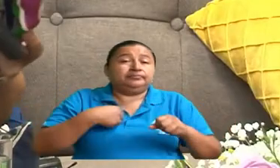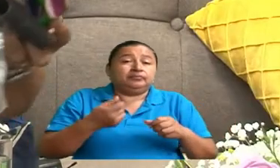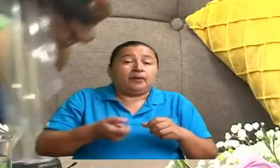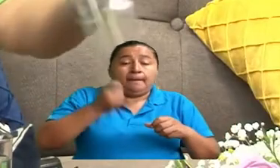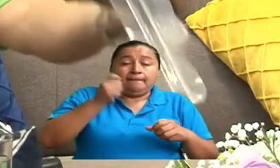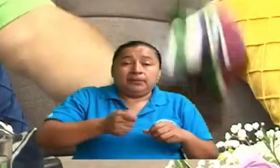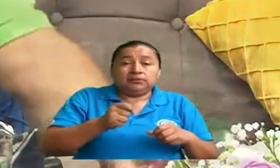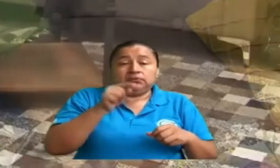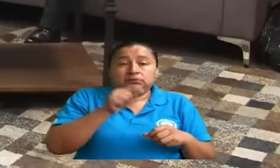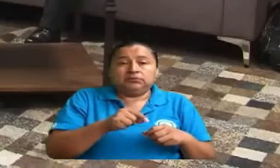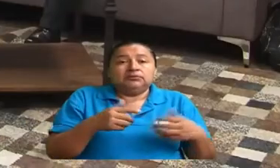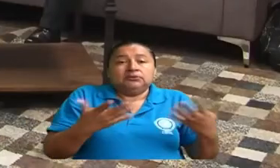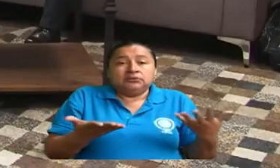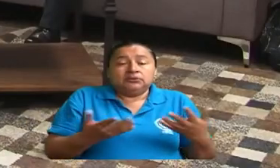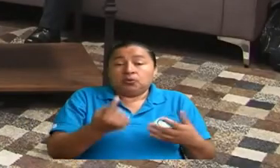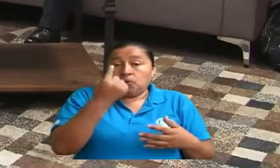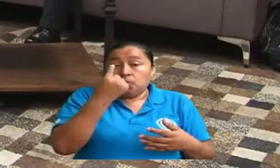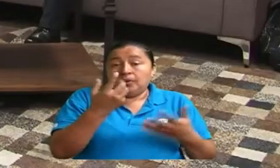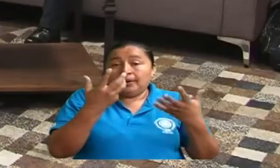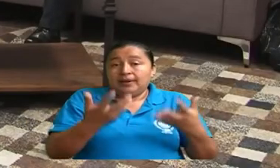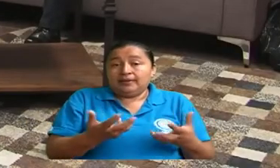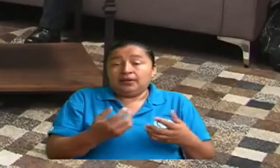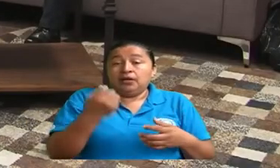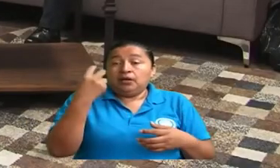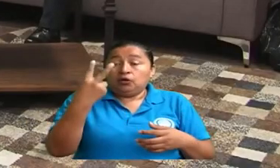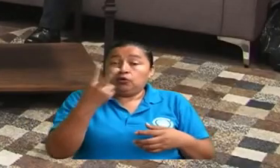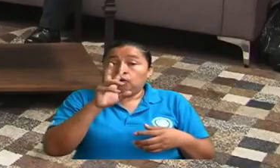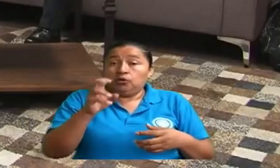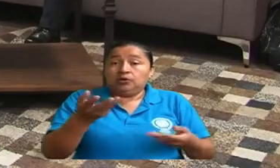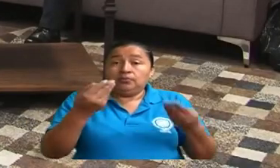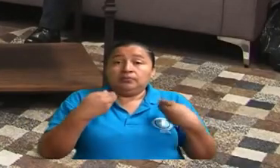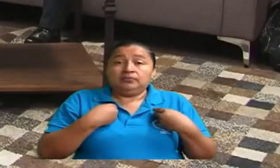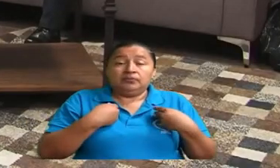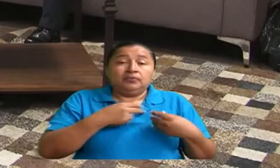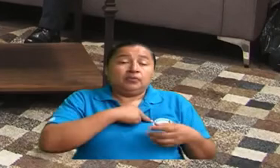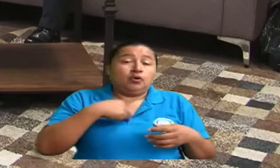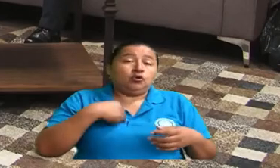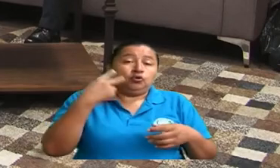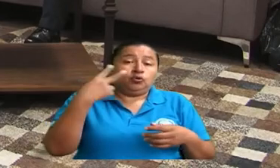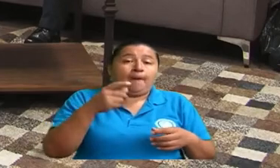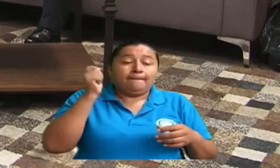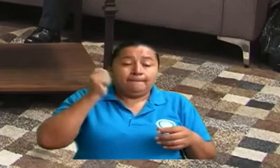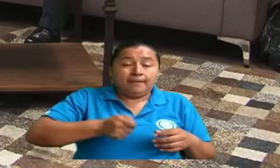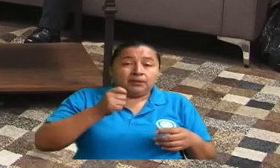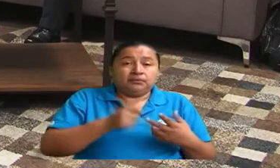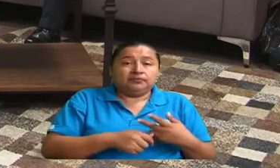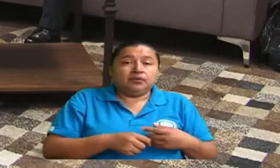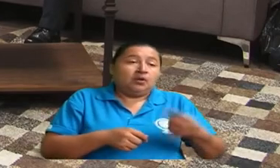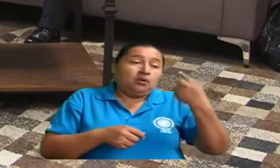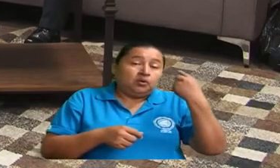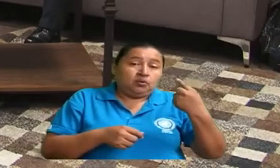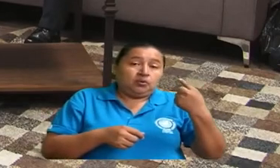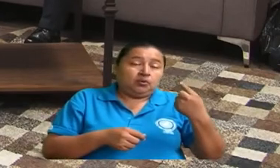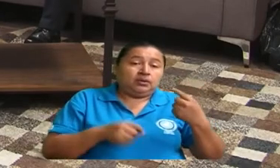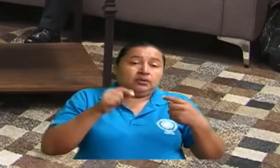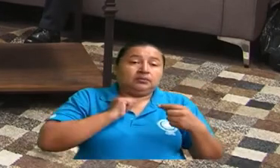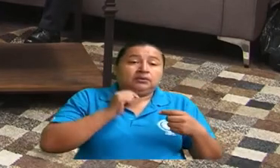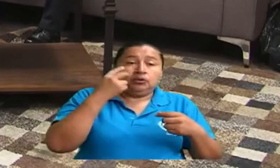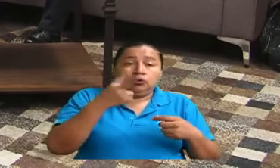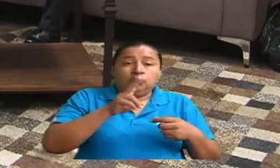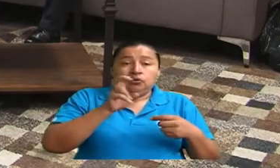de esto? O sea, que con una libra, con 2 pesos que a mí me dan, yo hago 2 mazos. Con una libra de los 2 pesos que me